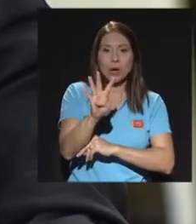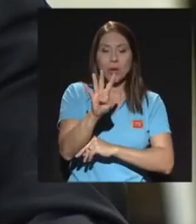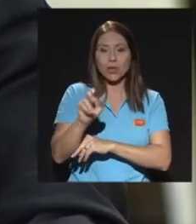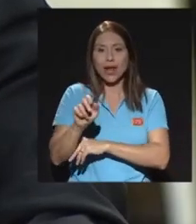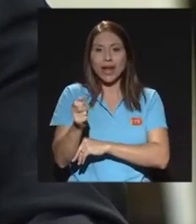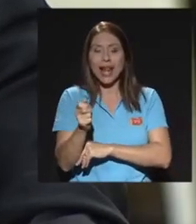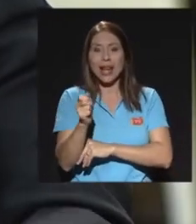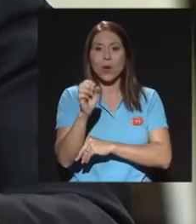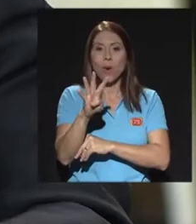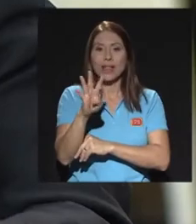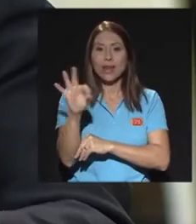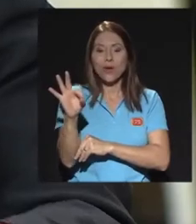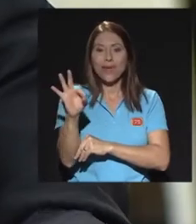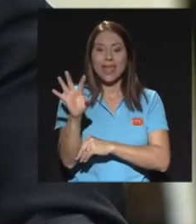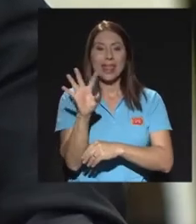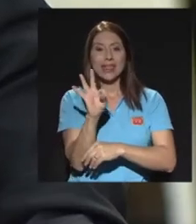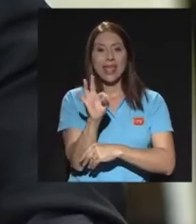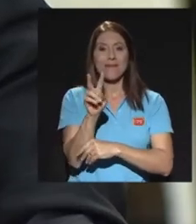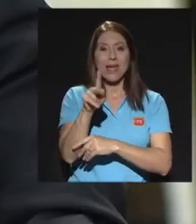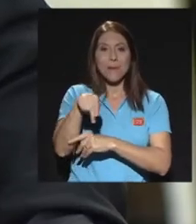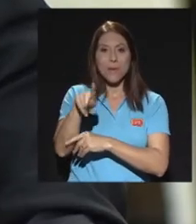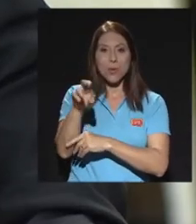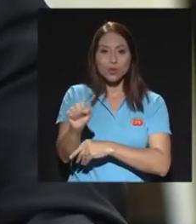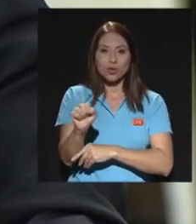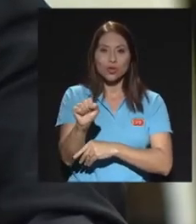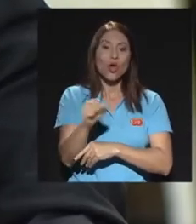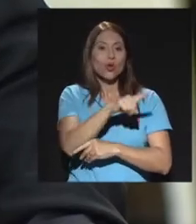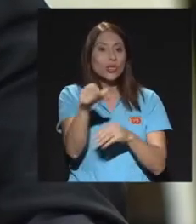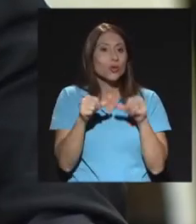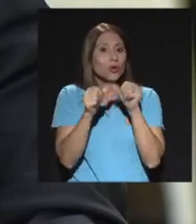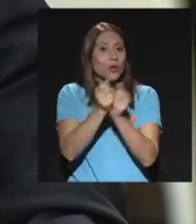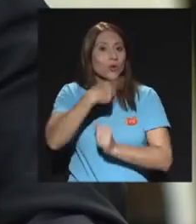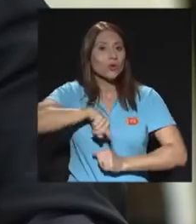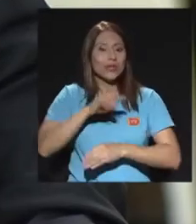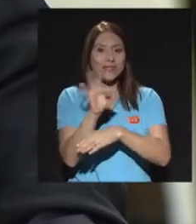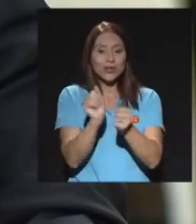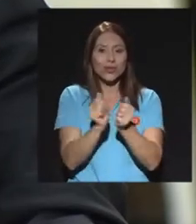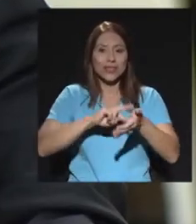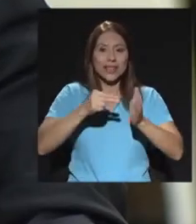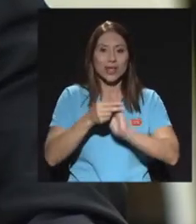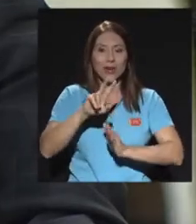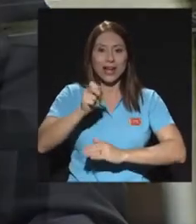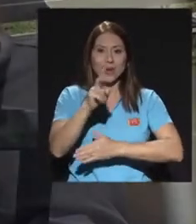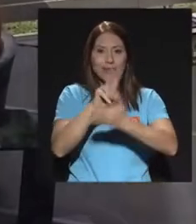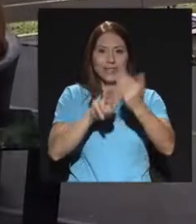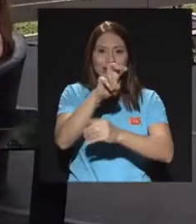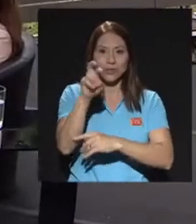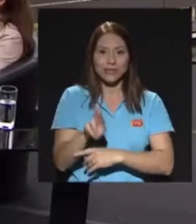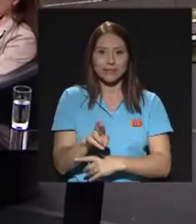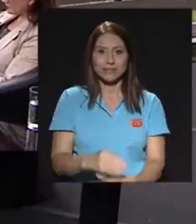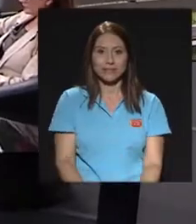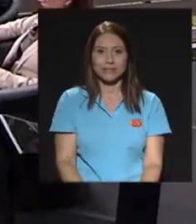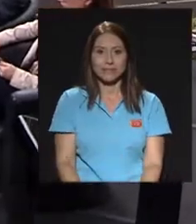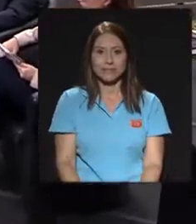de TV Plus. Les pido que nos sigan acompañando. Hacemos Televisión con Sentido en Canal Universidad de Costa Rica.